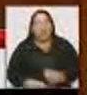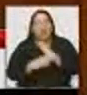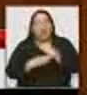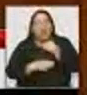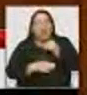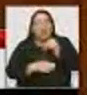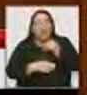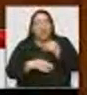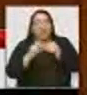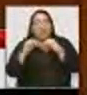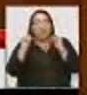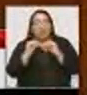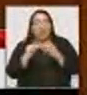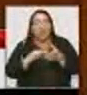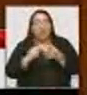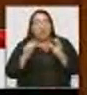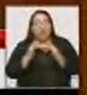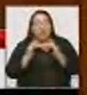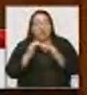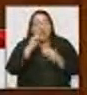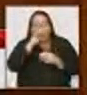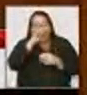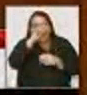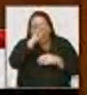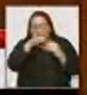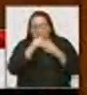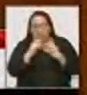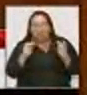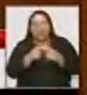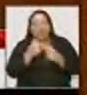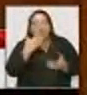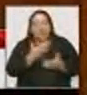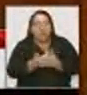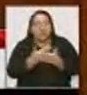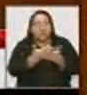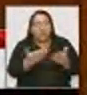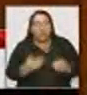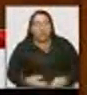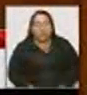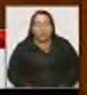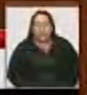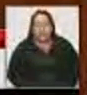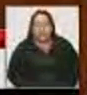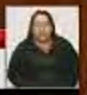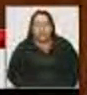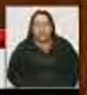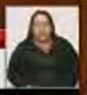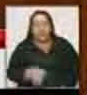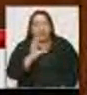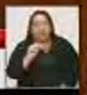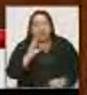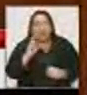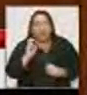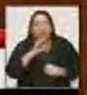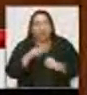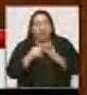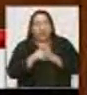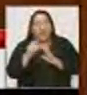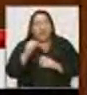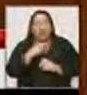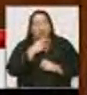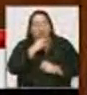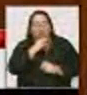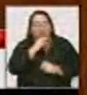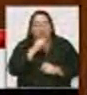su integridad. Por ello, coordinamos con todas las comisiones, a quienes agradecemos la disposición para tratar los temas relacionados con los derechos